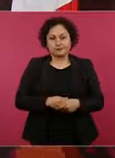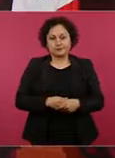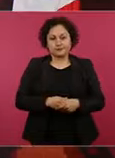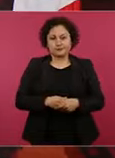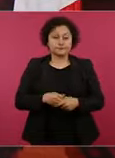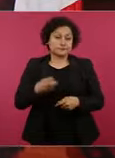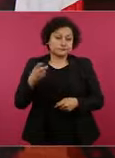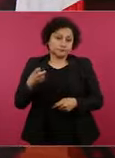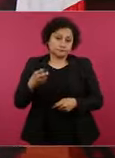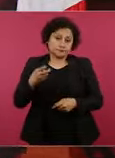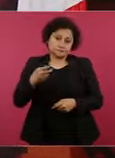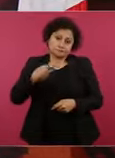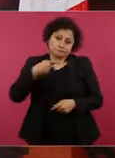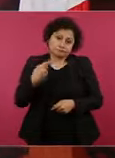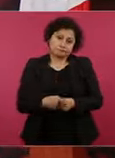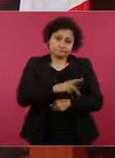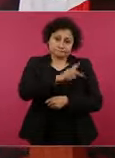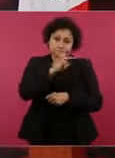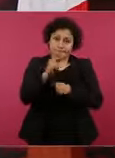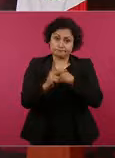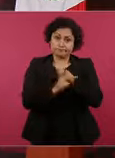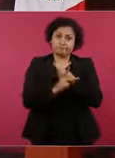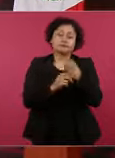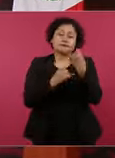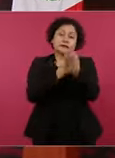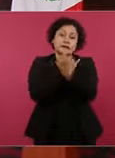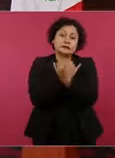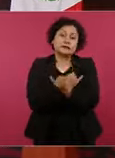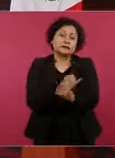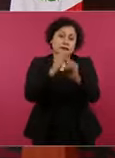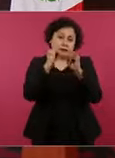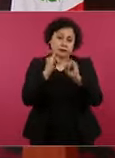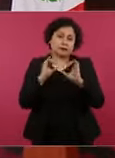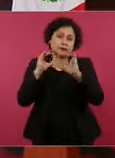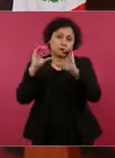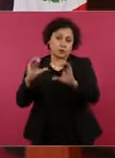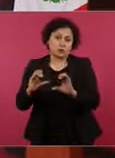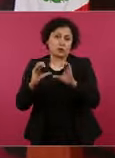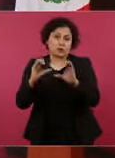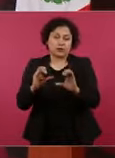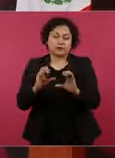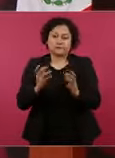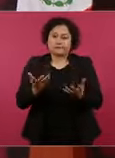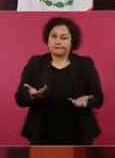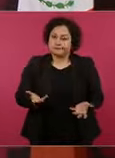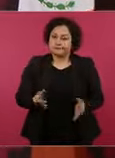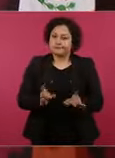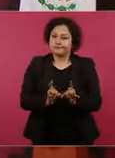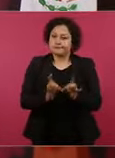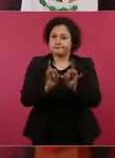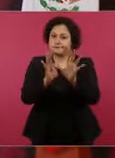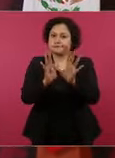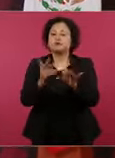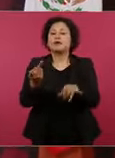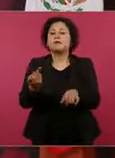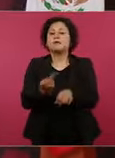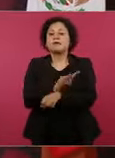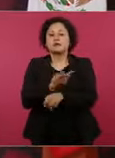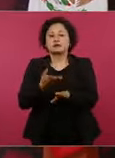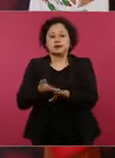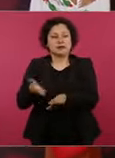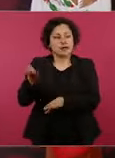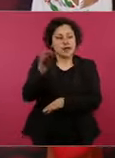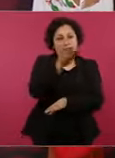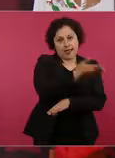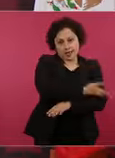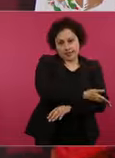nuestra soberanía, que no nos pase lo que sucedió cuando se construyó y